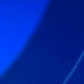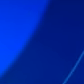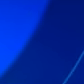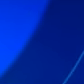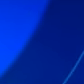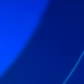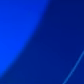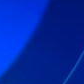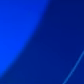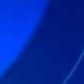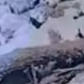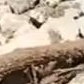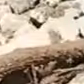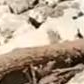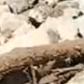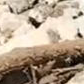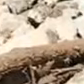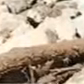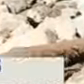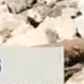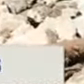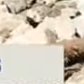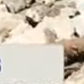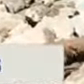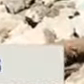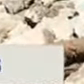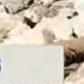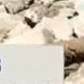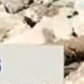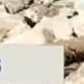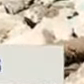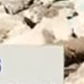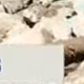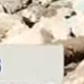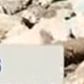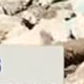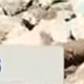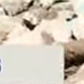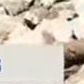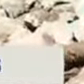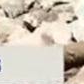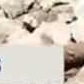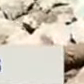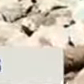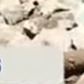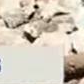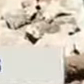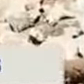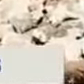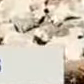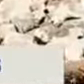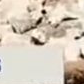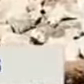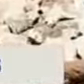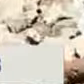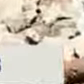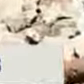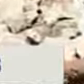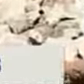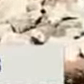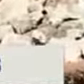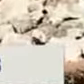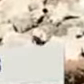Huaicos. Así es, buenas tardes. Latina ha logrado llegar hasta el distrito de Barba Blanca